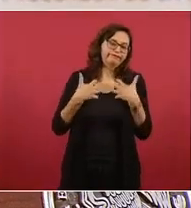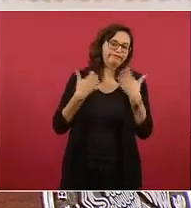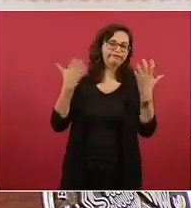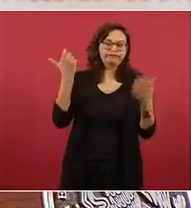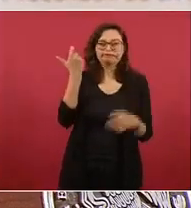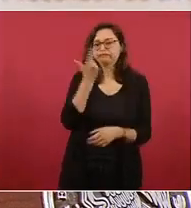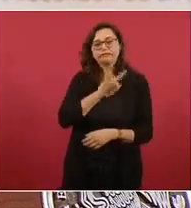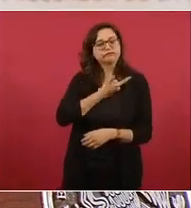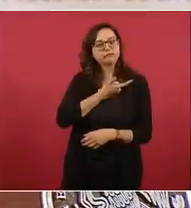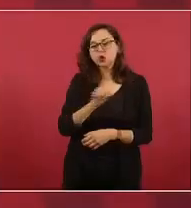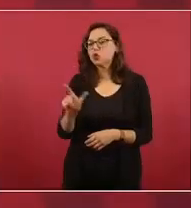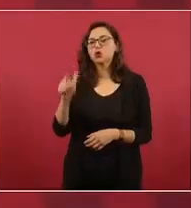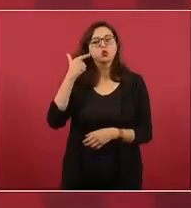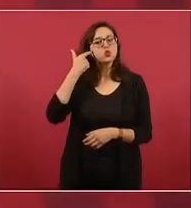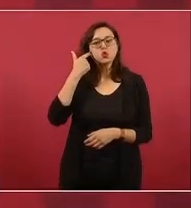No quieren